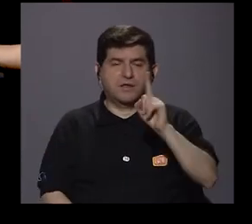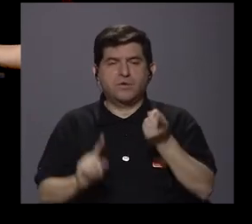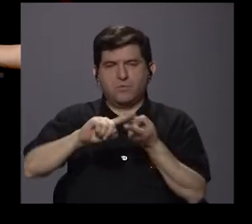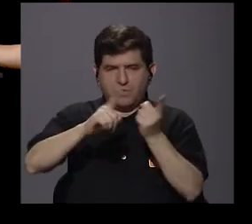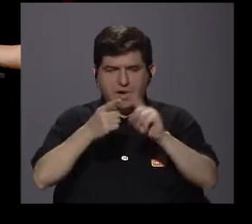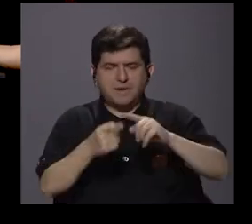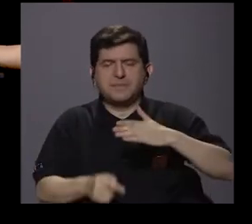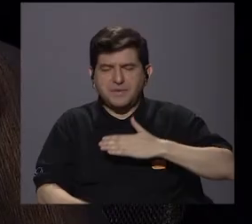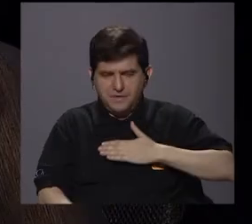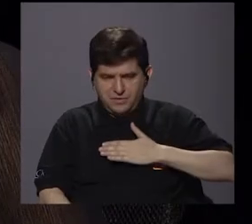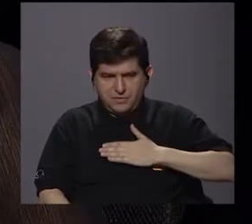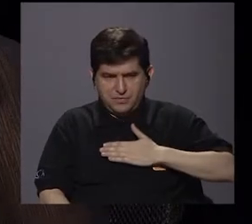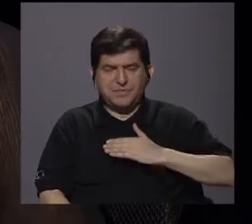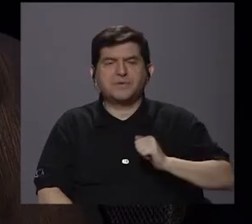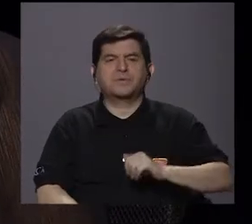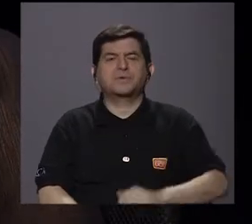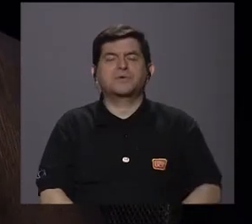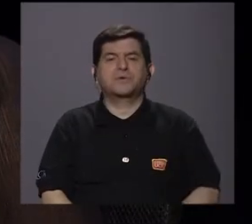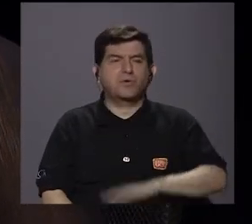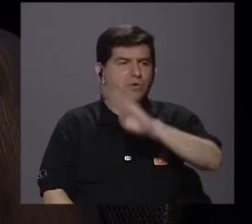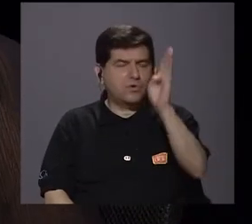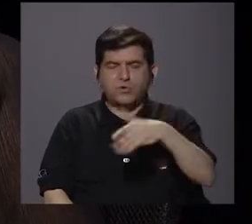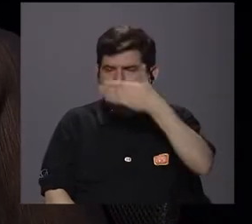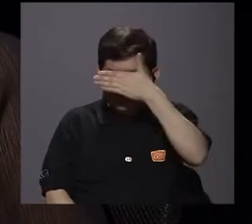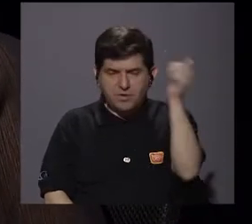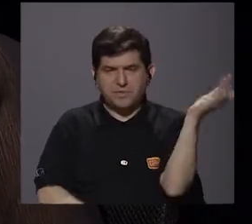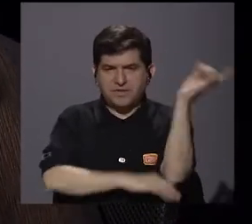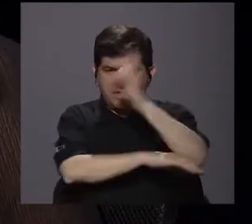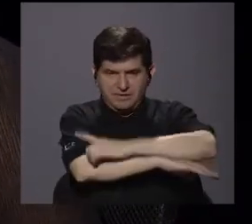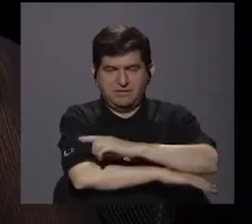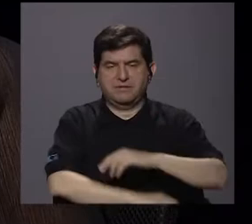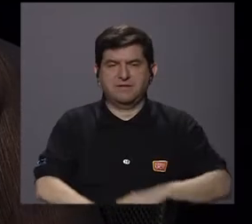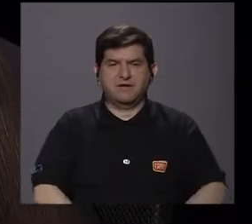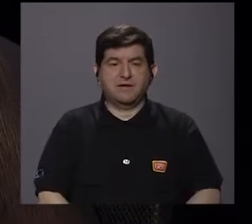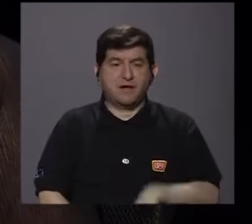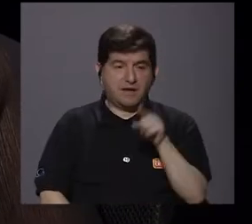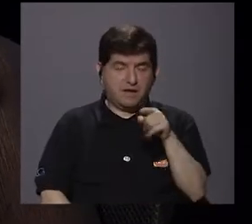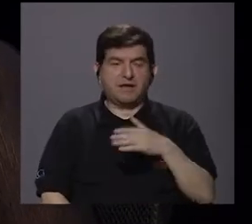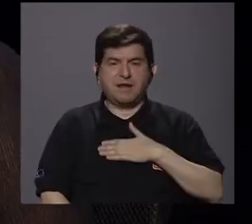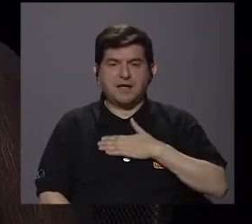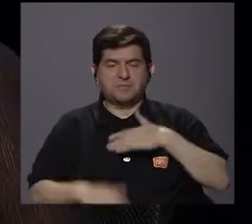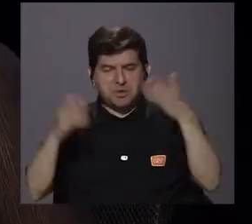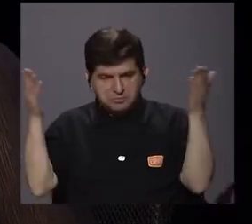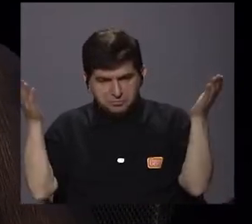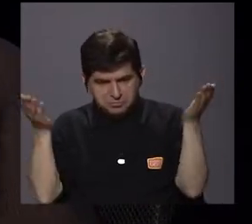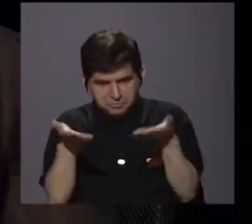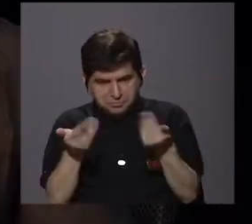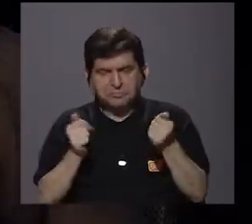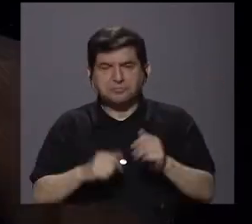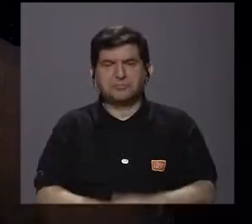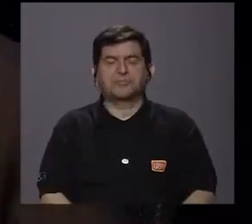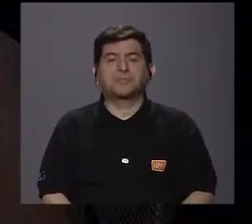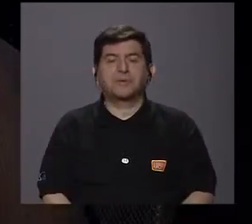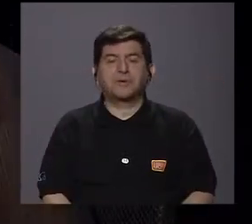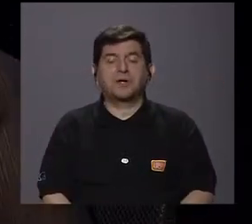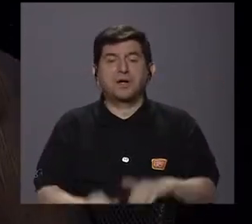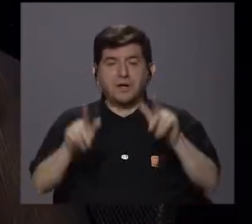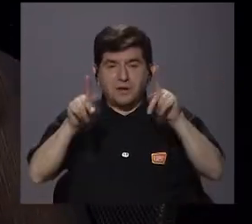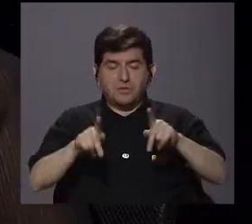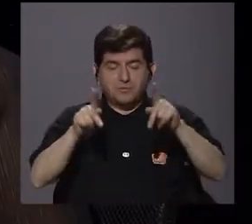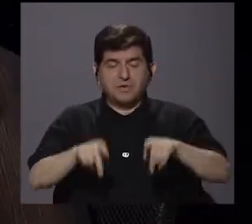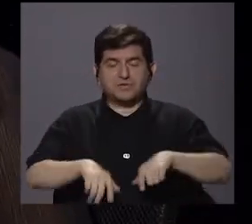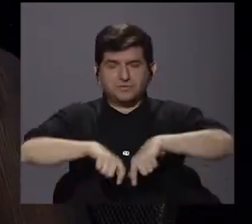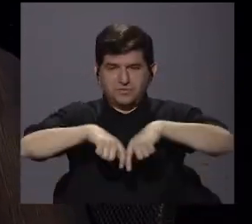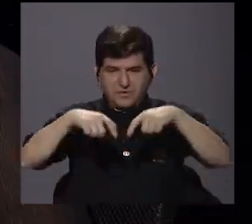mío. Nunca podría olvidar ese día, él me estaba dando la bienvenida. Estábamos con la gente de la